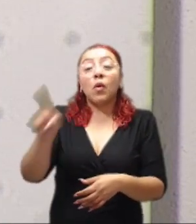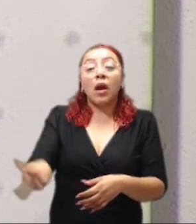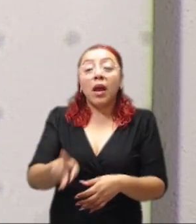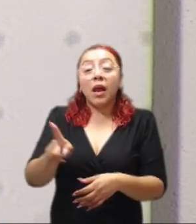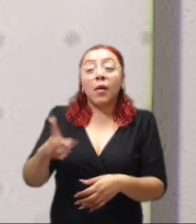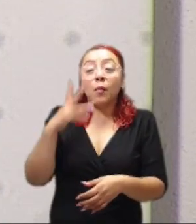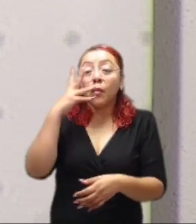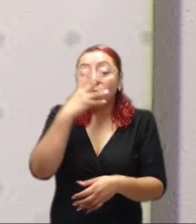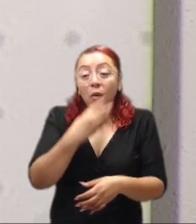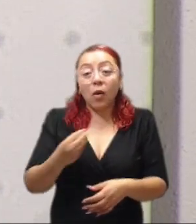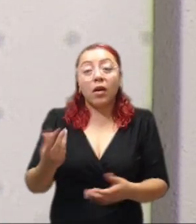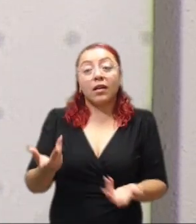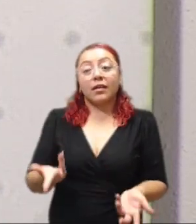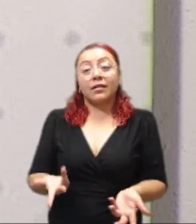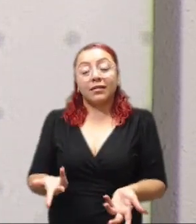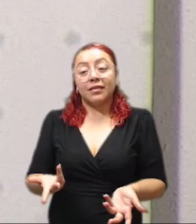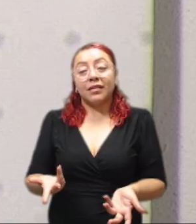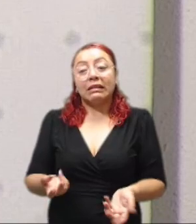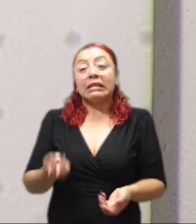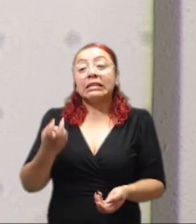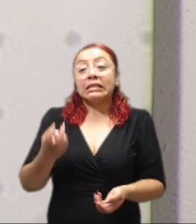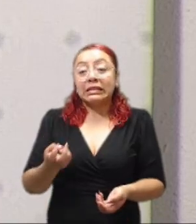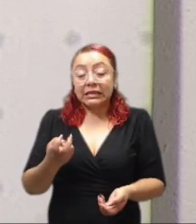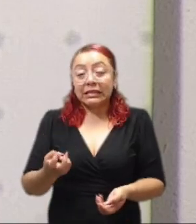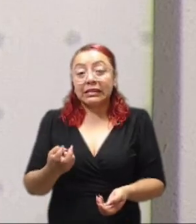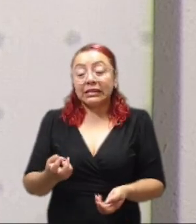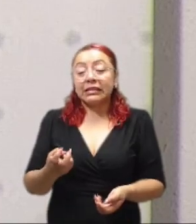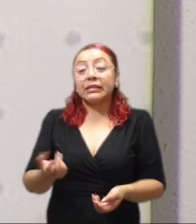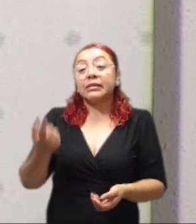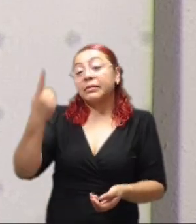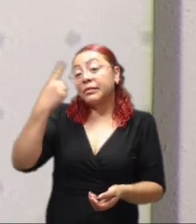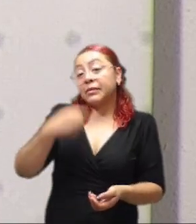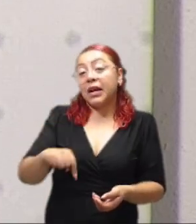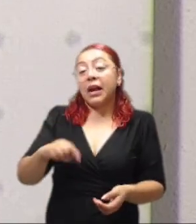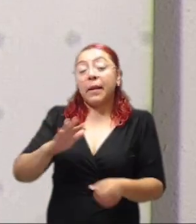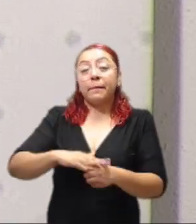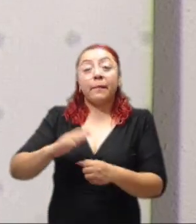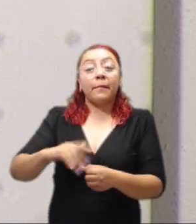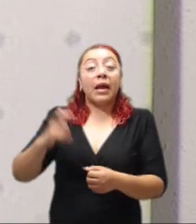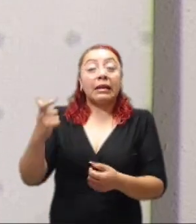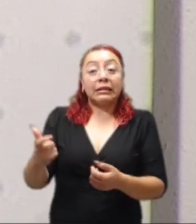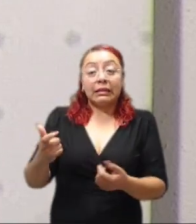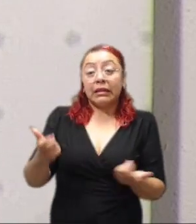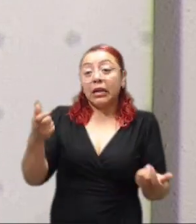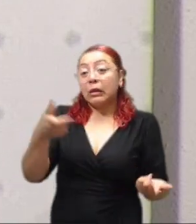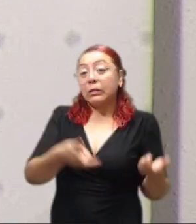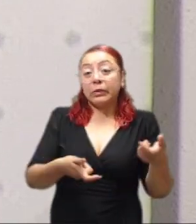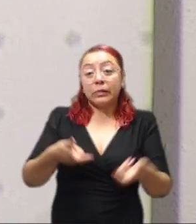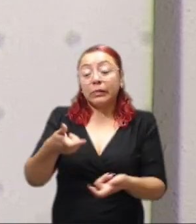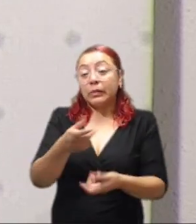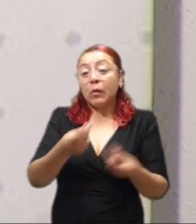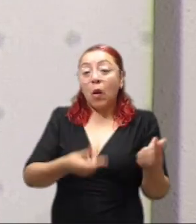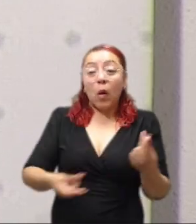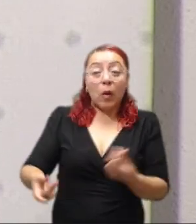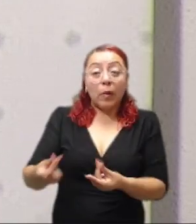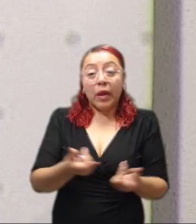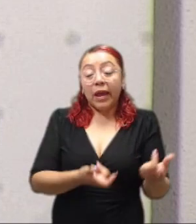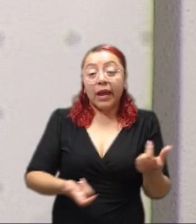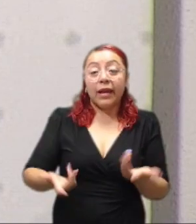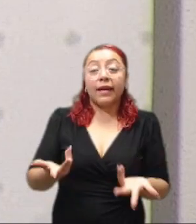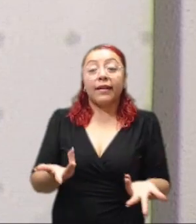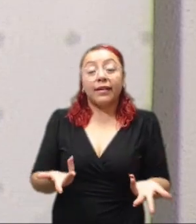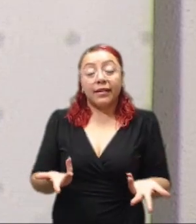mágico y así hacerlo una dinámica económica distinta Es decir de no provocar